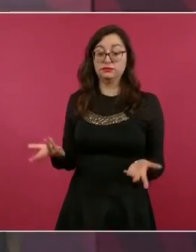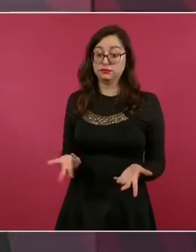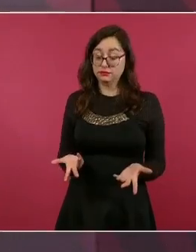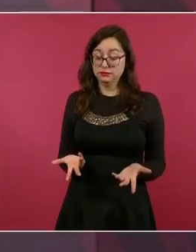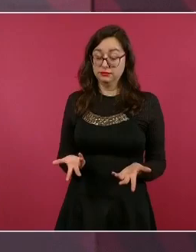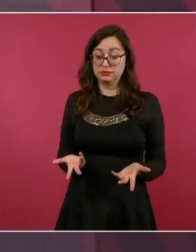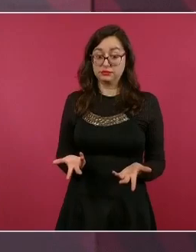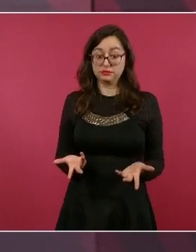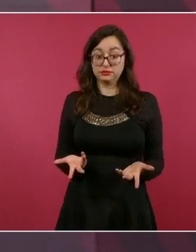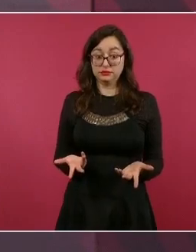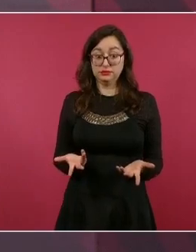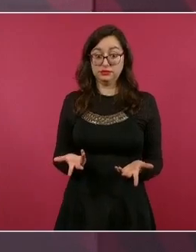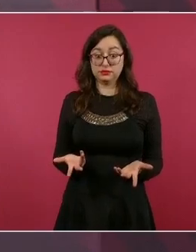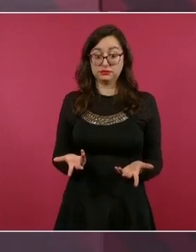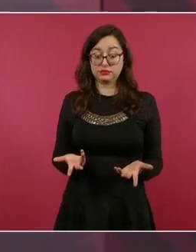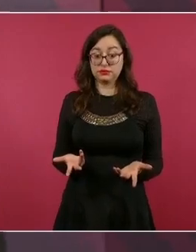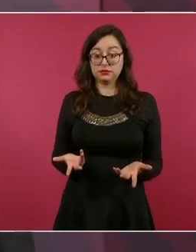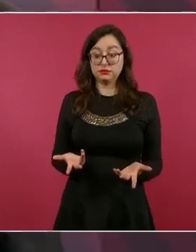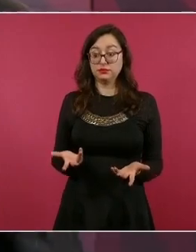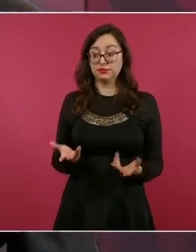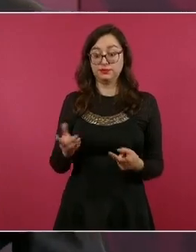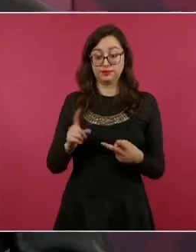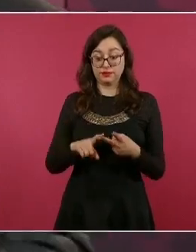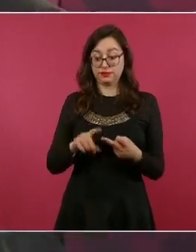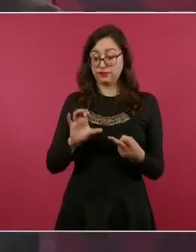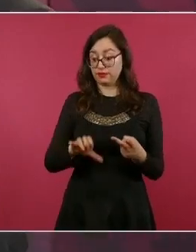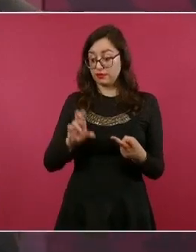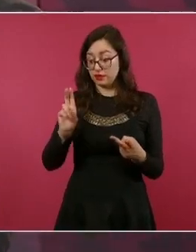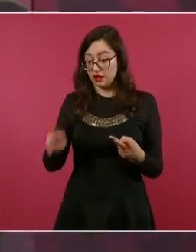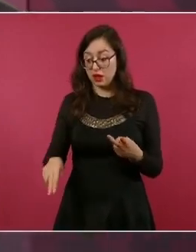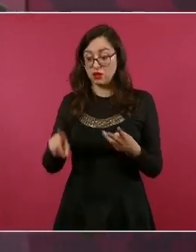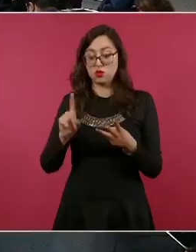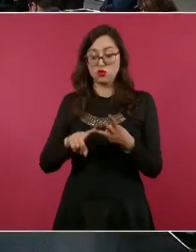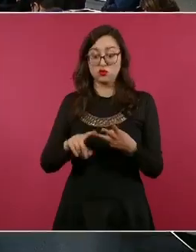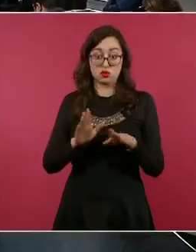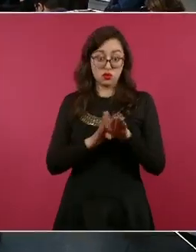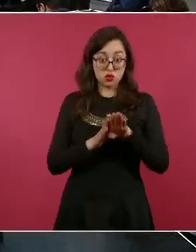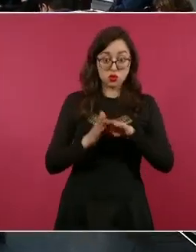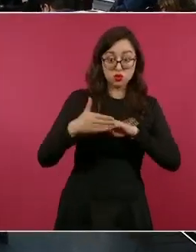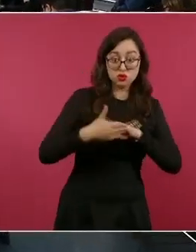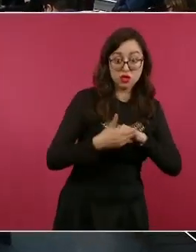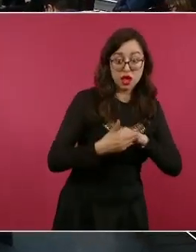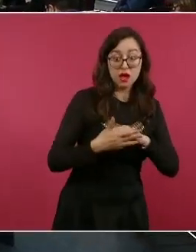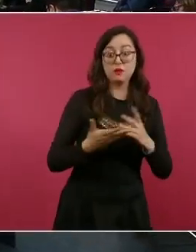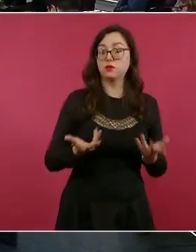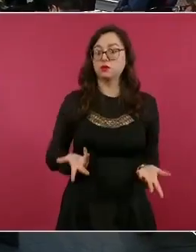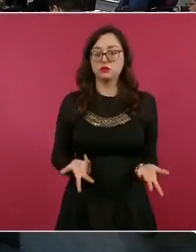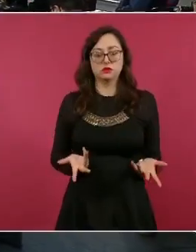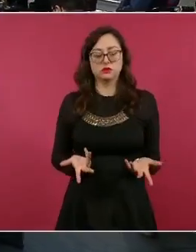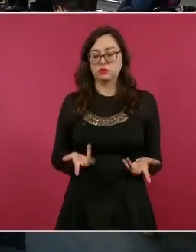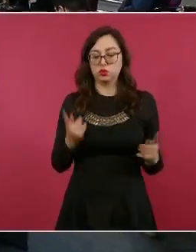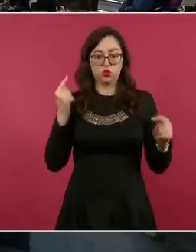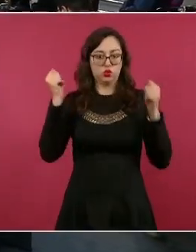así como Cancún, como Los Cabos, sí,